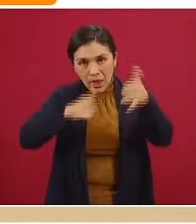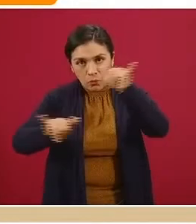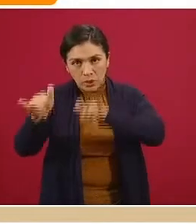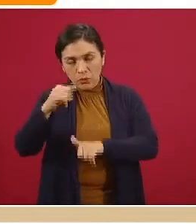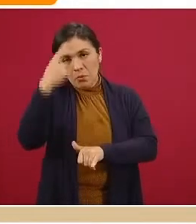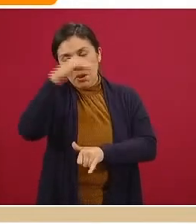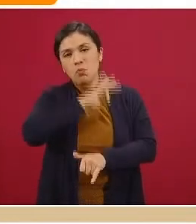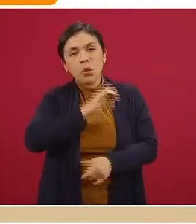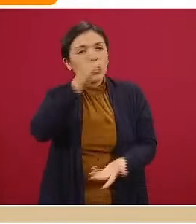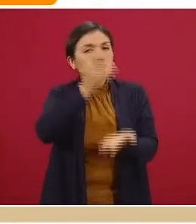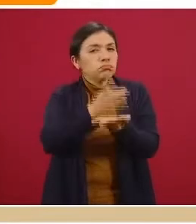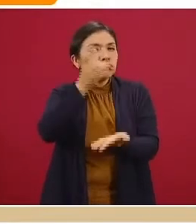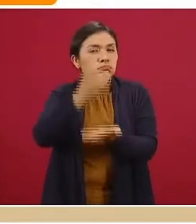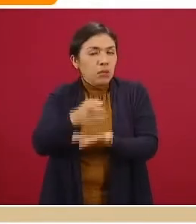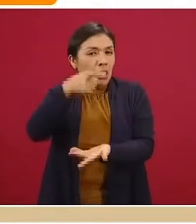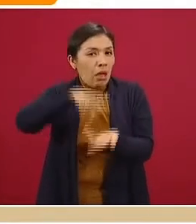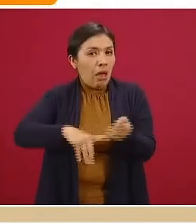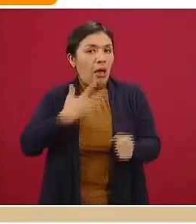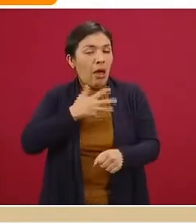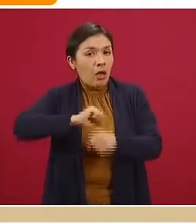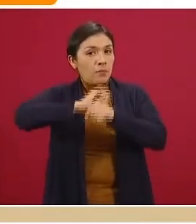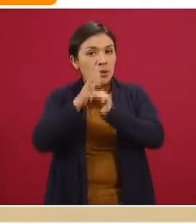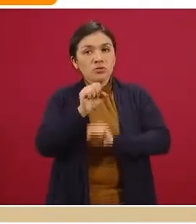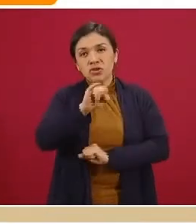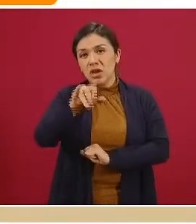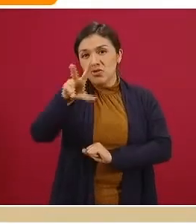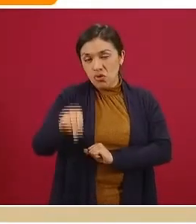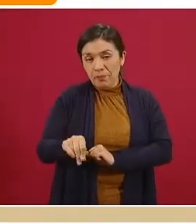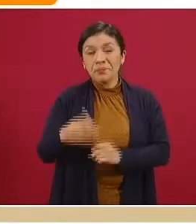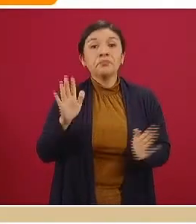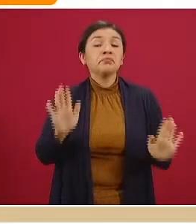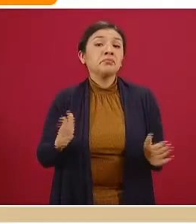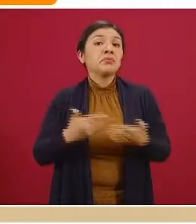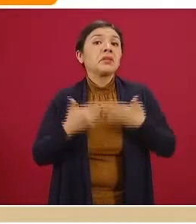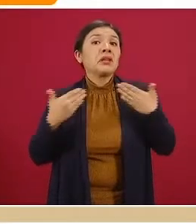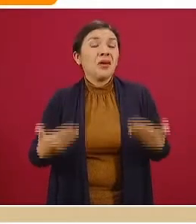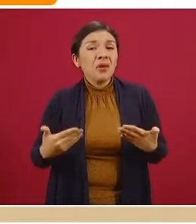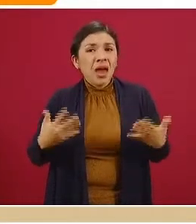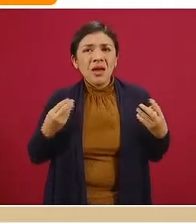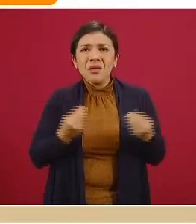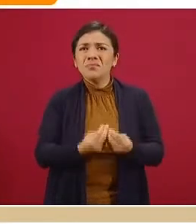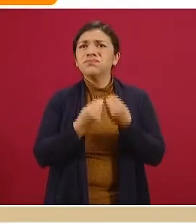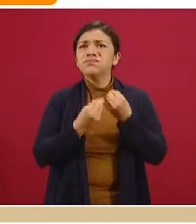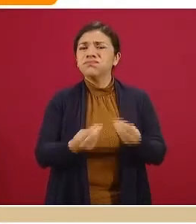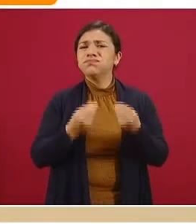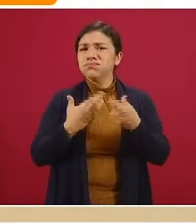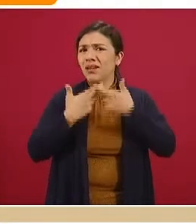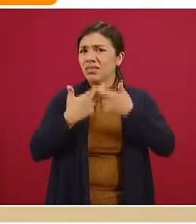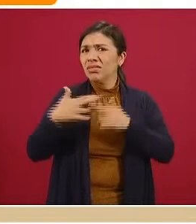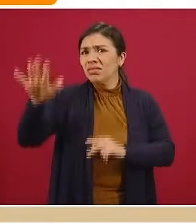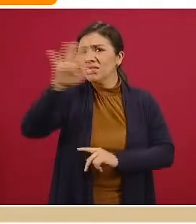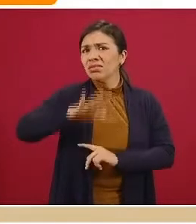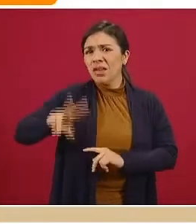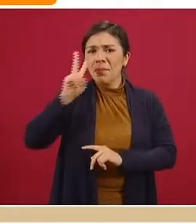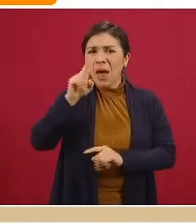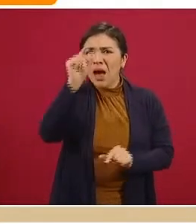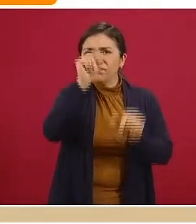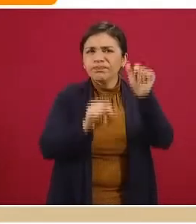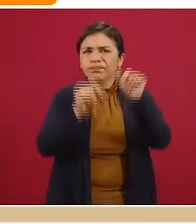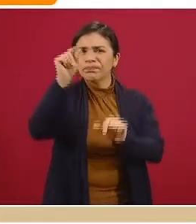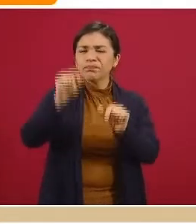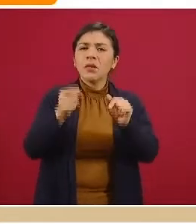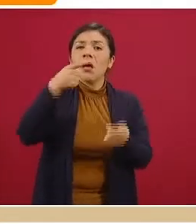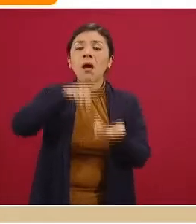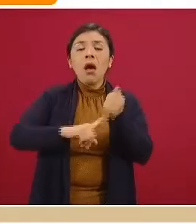para poder identificar el virus SARS-CoV-2. Dado que ahora en la cantidad total de estas barras estamos